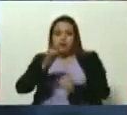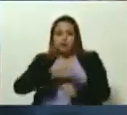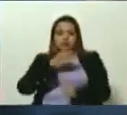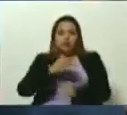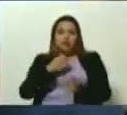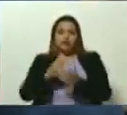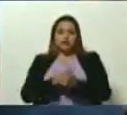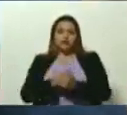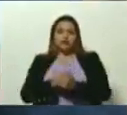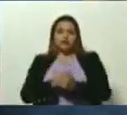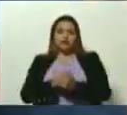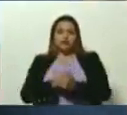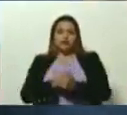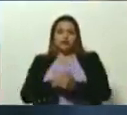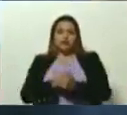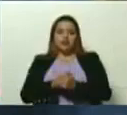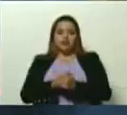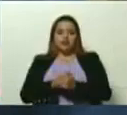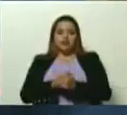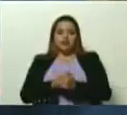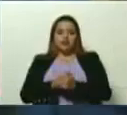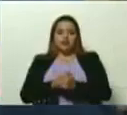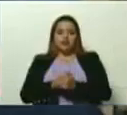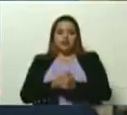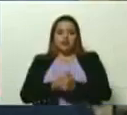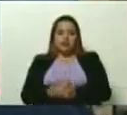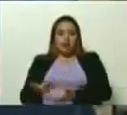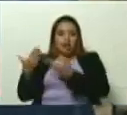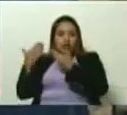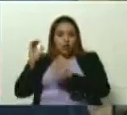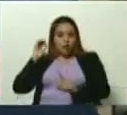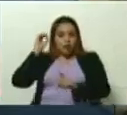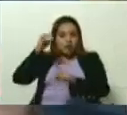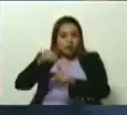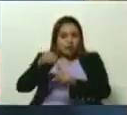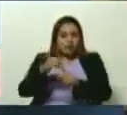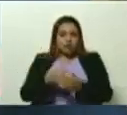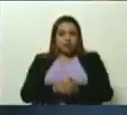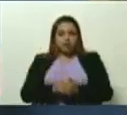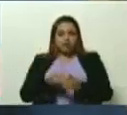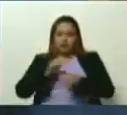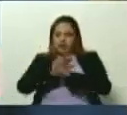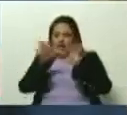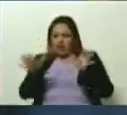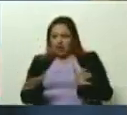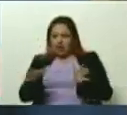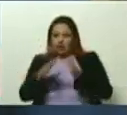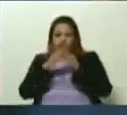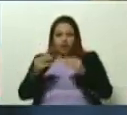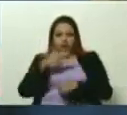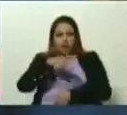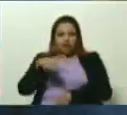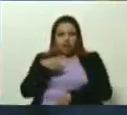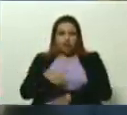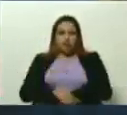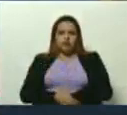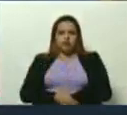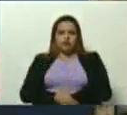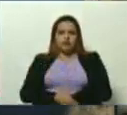Bueno, ese es precisamente el objetivo claro de todos nosotros